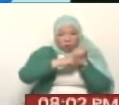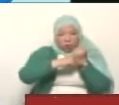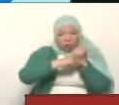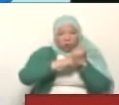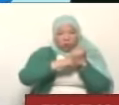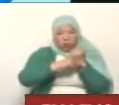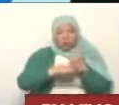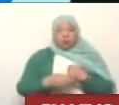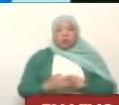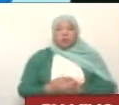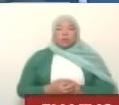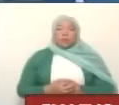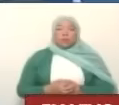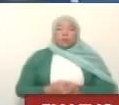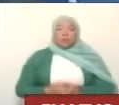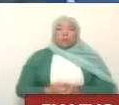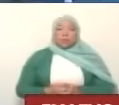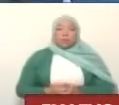Eso va a crecer.